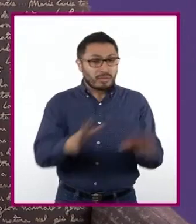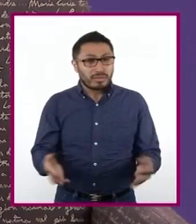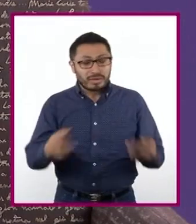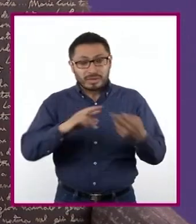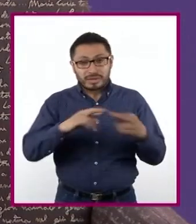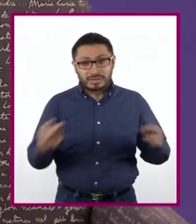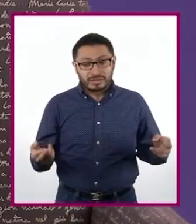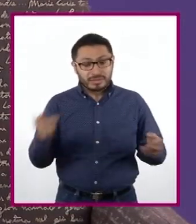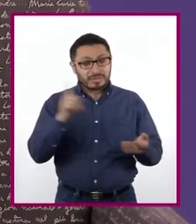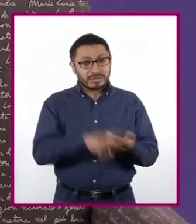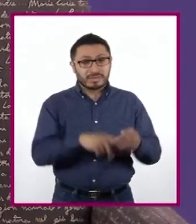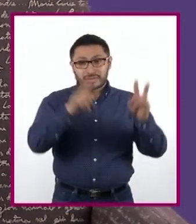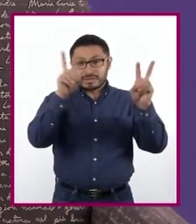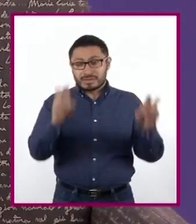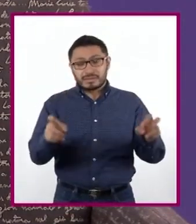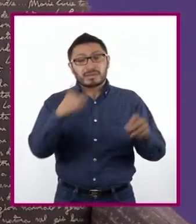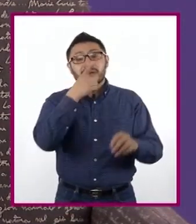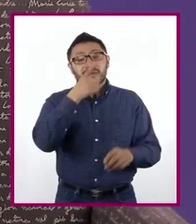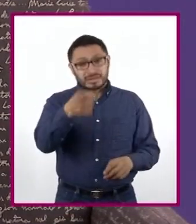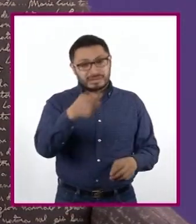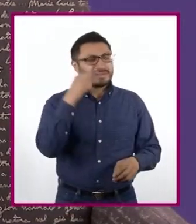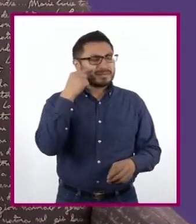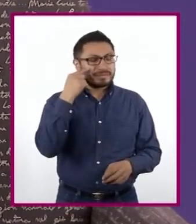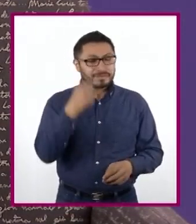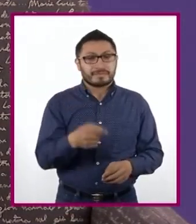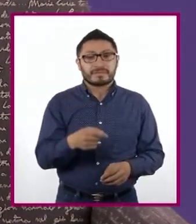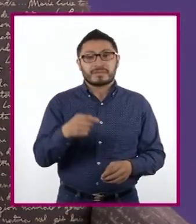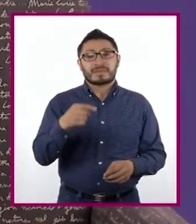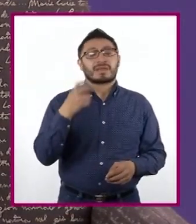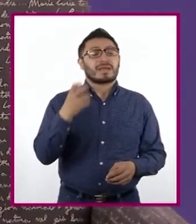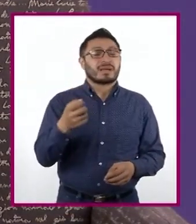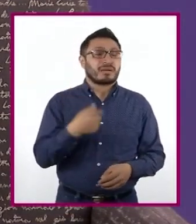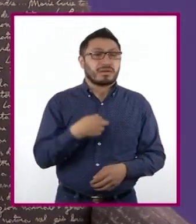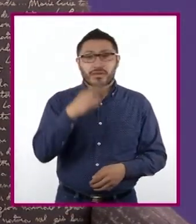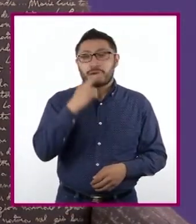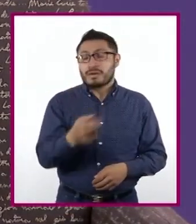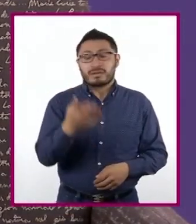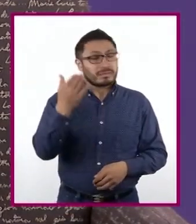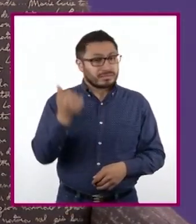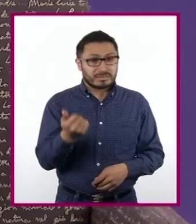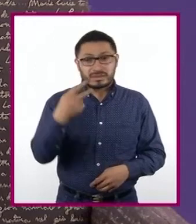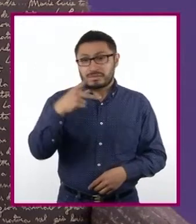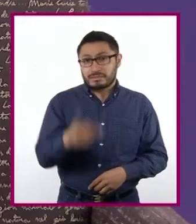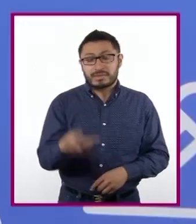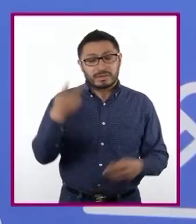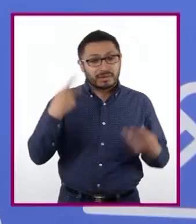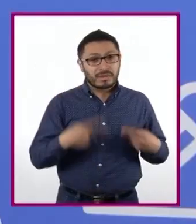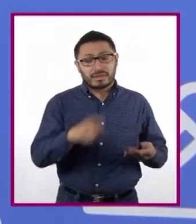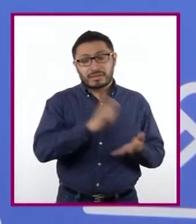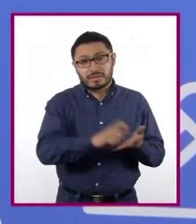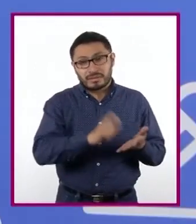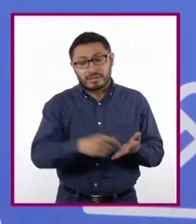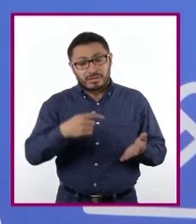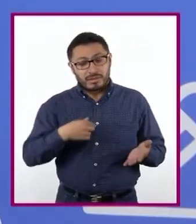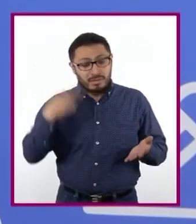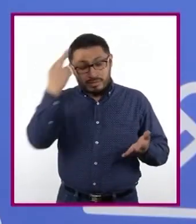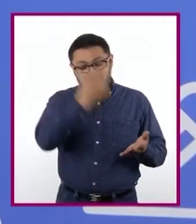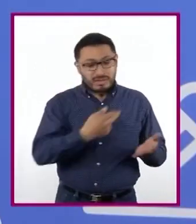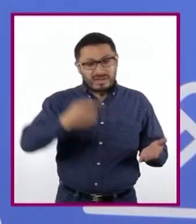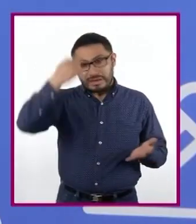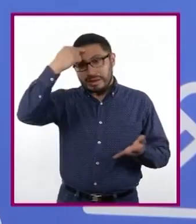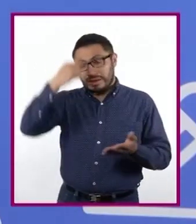relacionada, pudieras decir, fíjate que como tal no tengo la respuesta, pero el autor que consulté considera